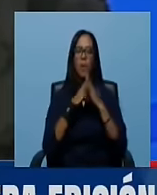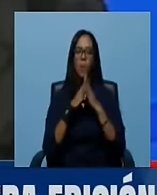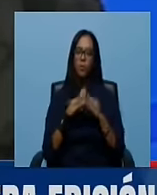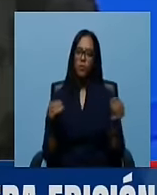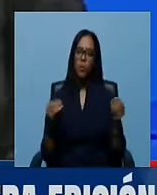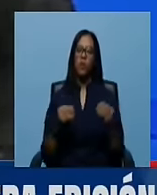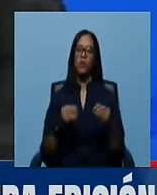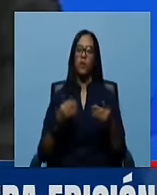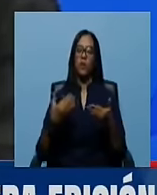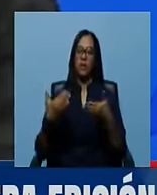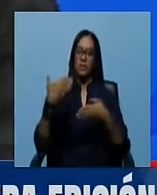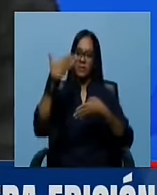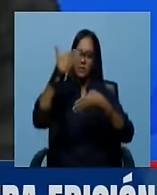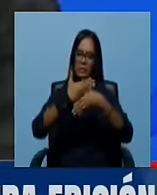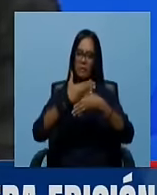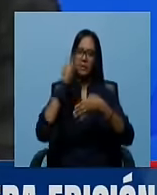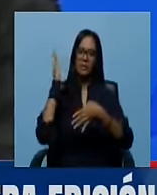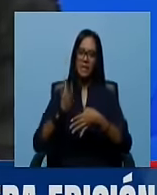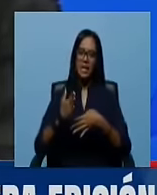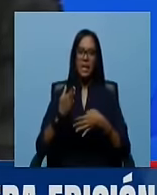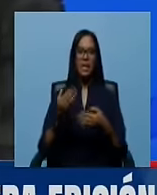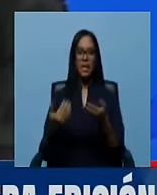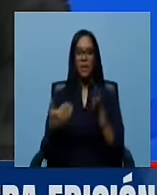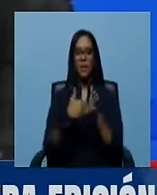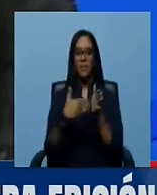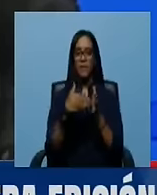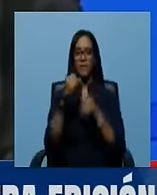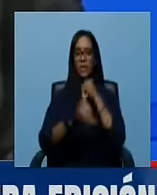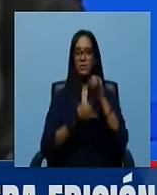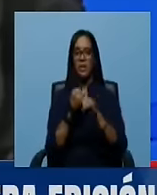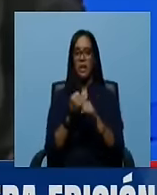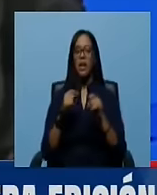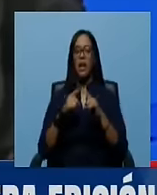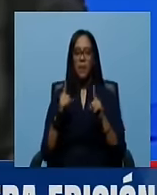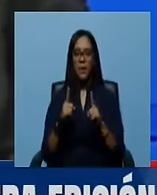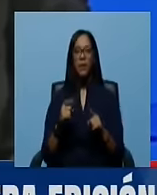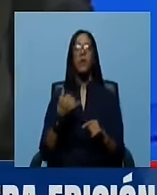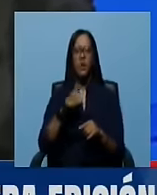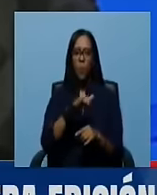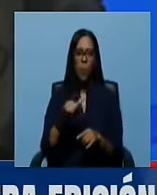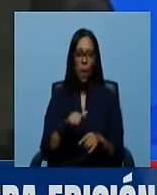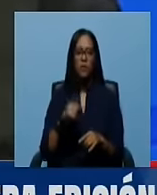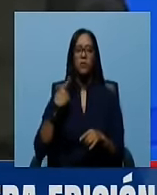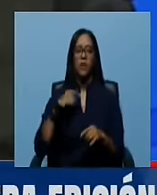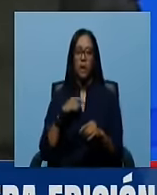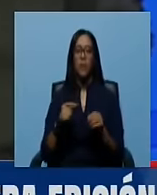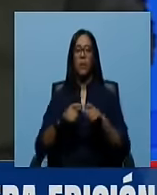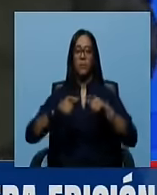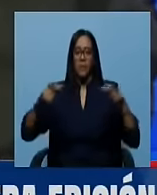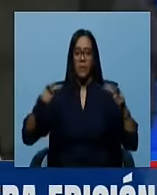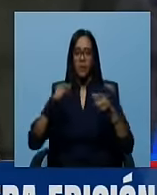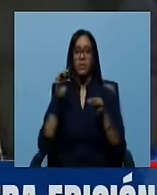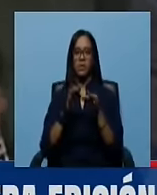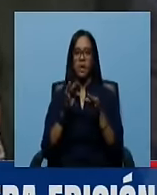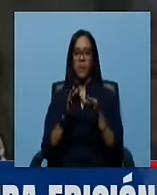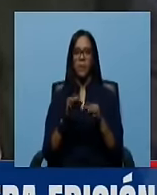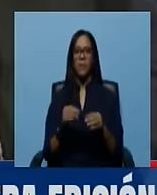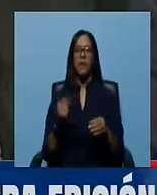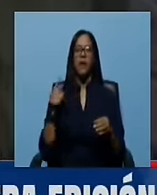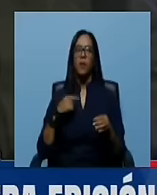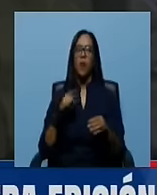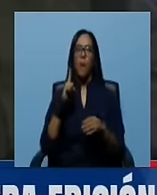que nos afectan a nivel internacional y sin embargo tuvimos crecimiento también en el mes de septiembre. Es decir, llegamos a tener ya